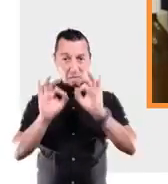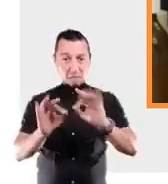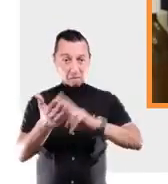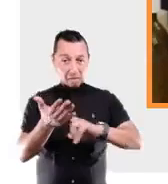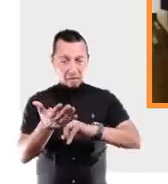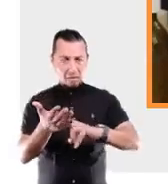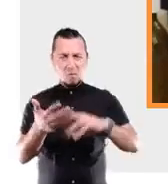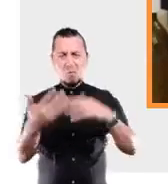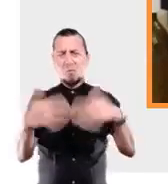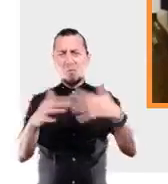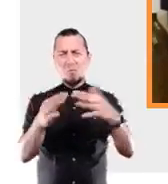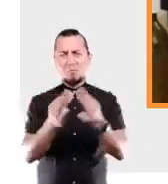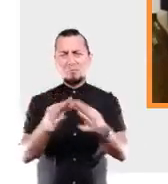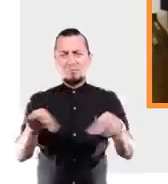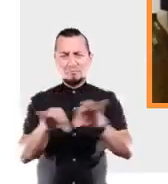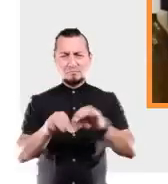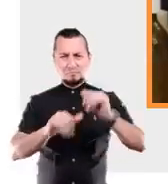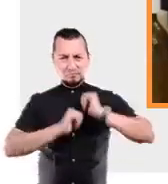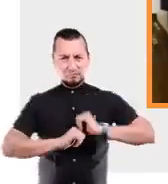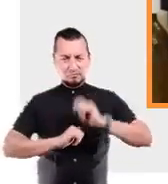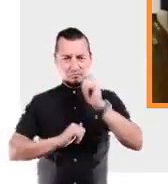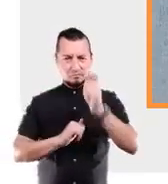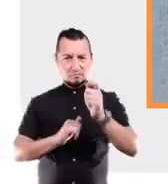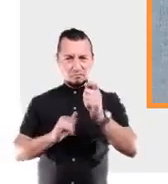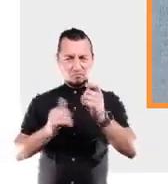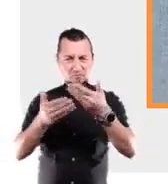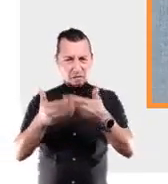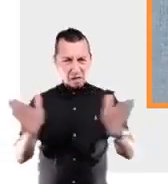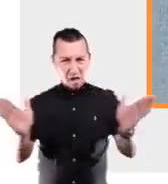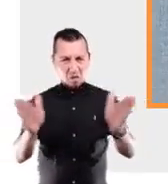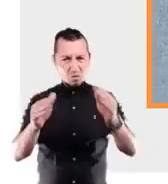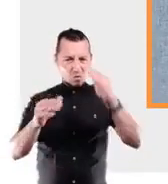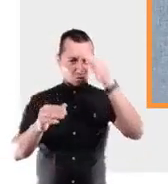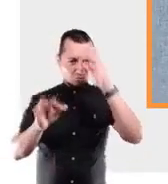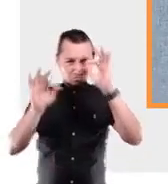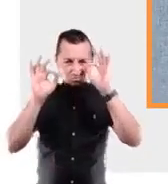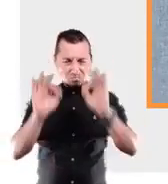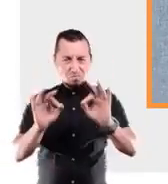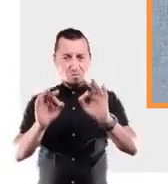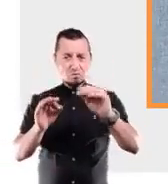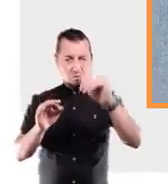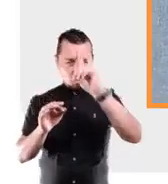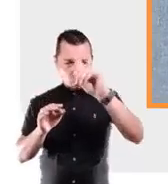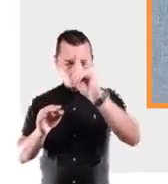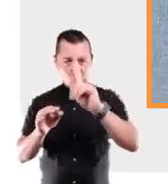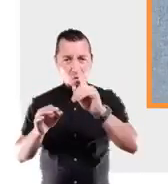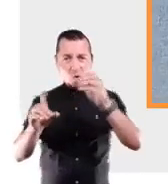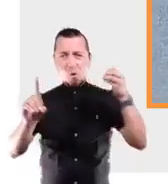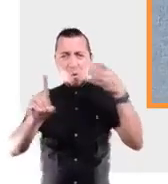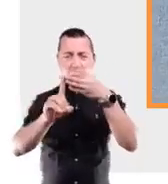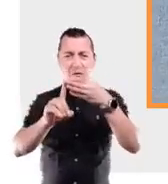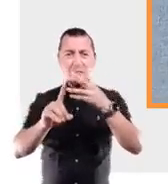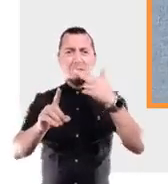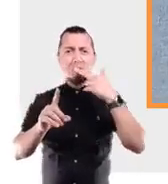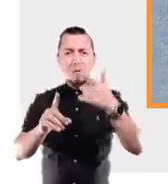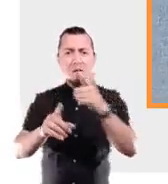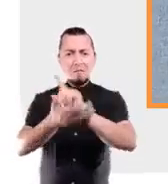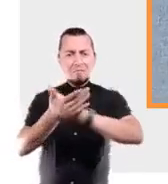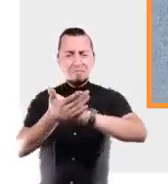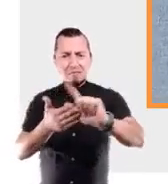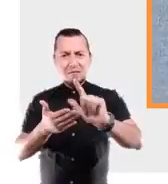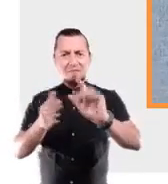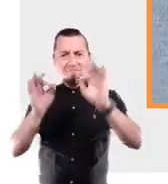sistemático, el pensamiento abierto, destacando la orientación a objetivos, la orientación a problemas y